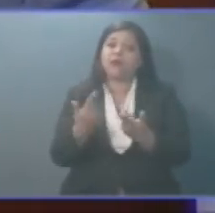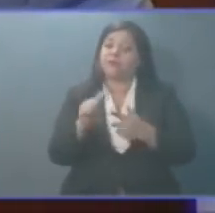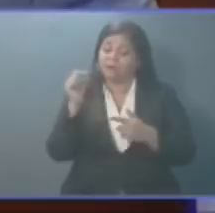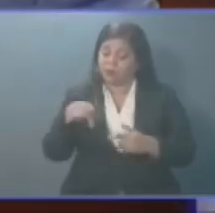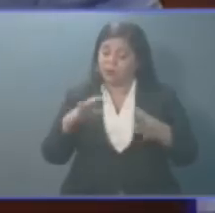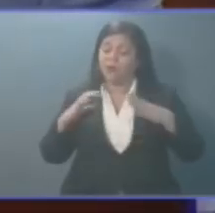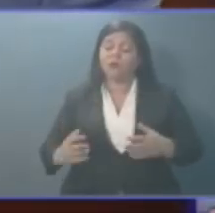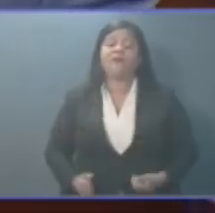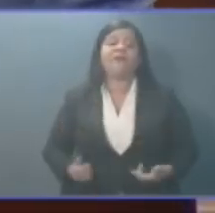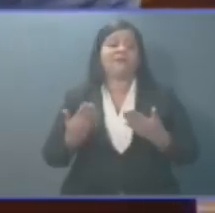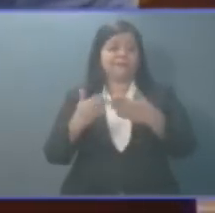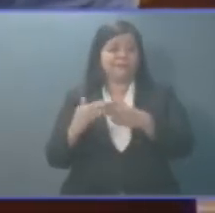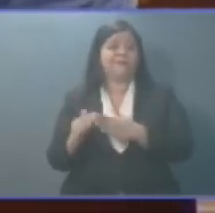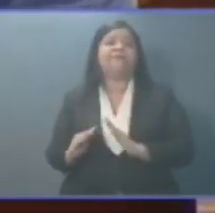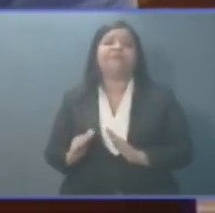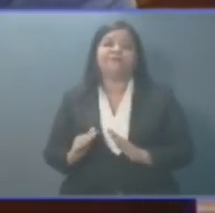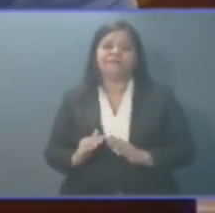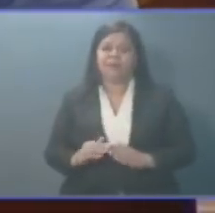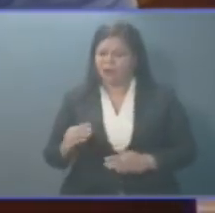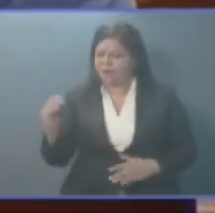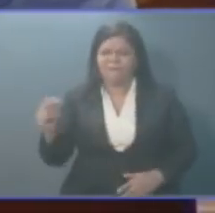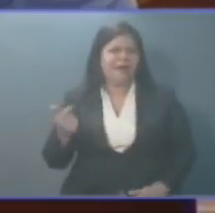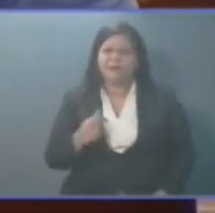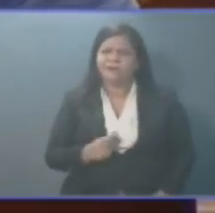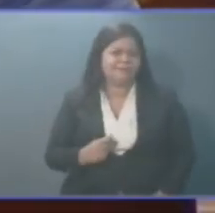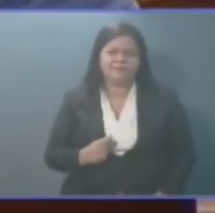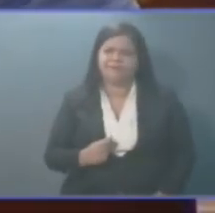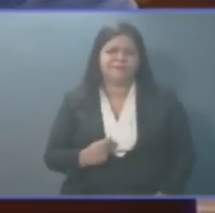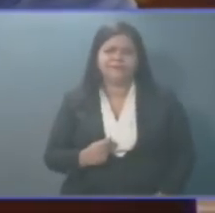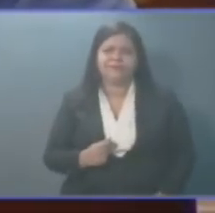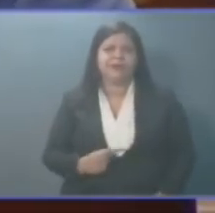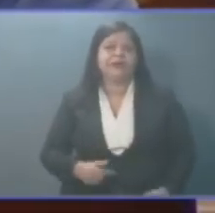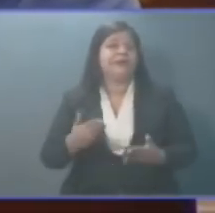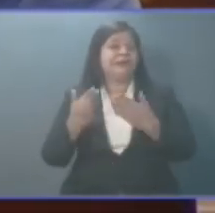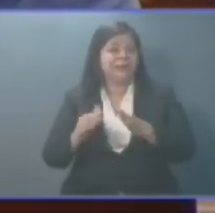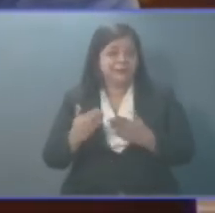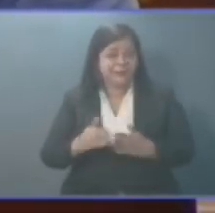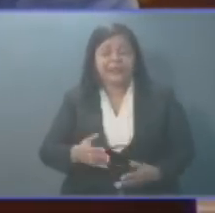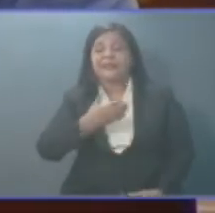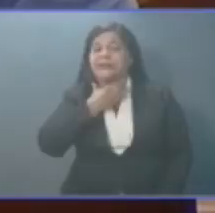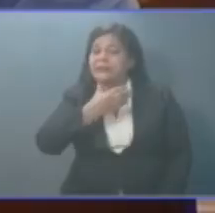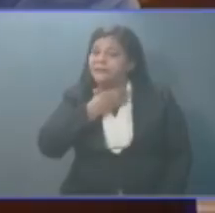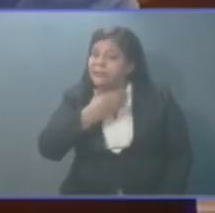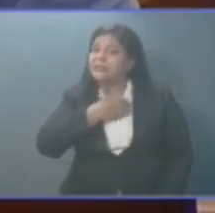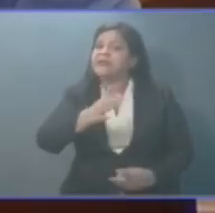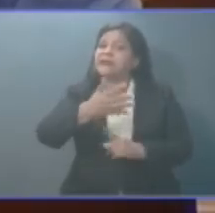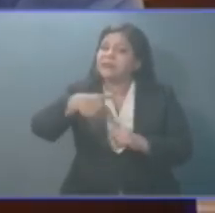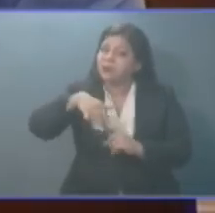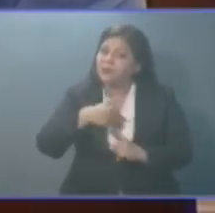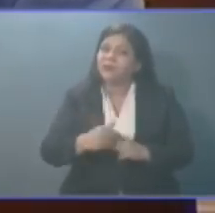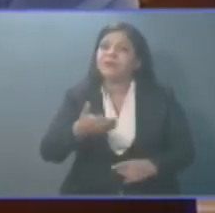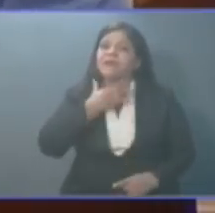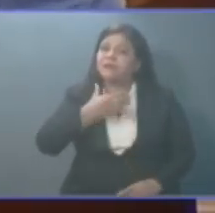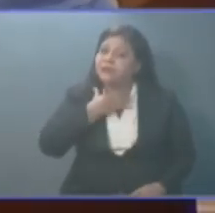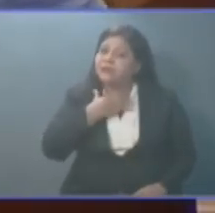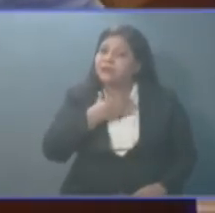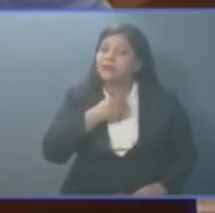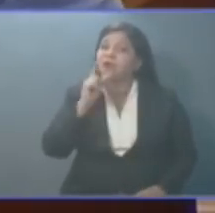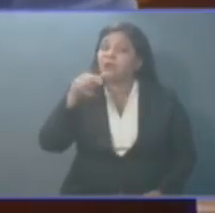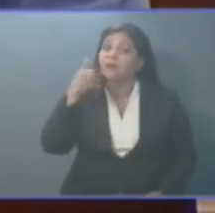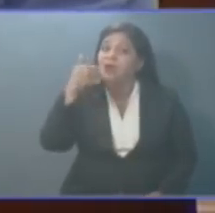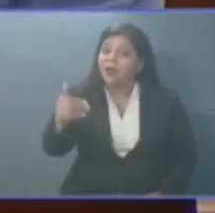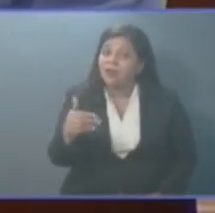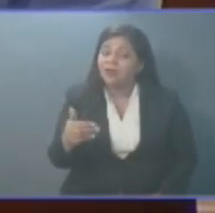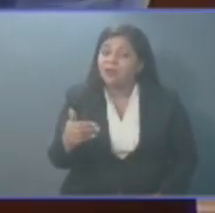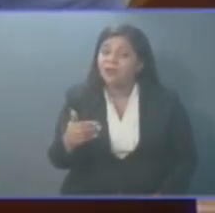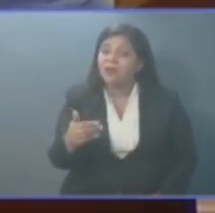es diferente. No ha sido fácil, han sido circunstancias difíciles y hechos inesperados. Un año que nos